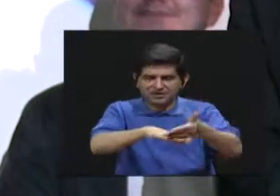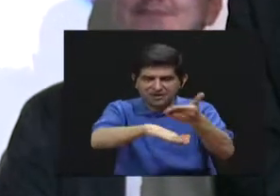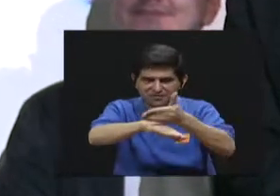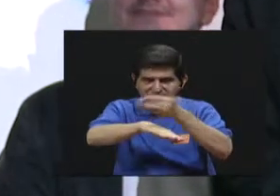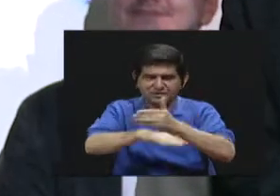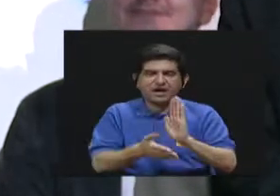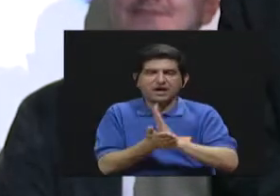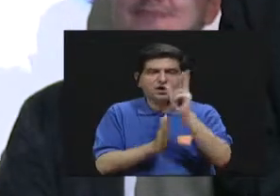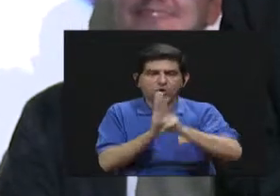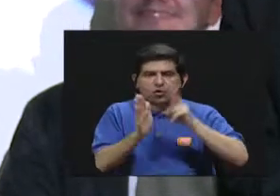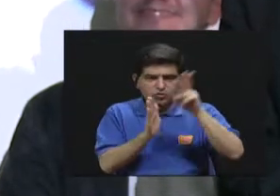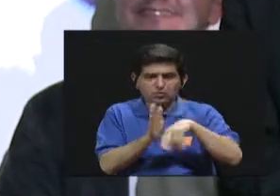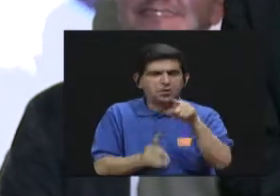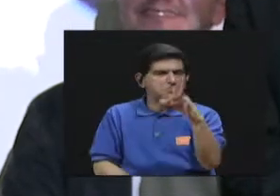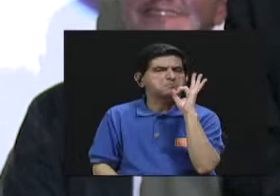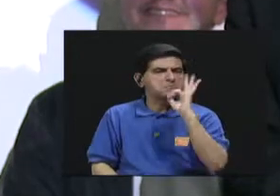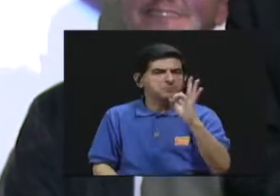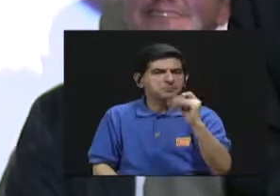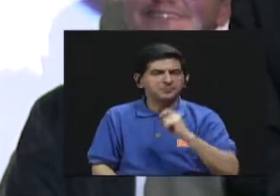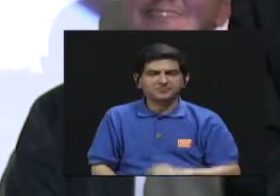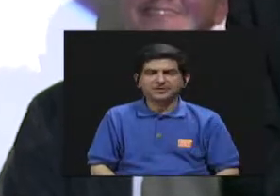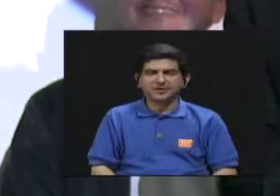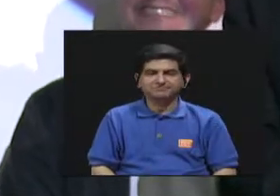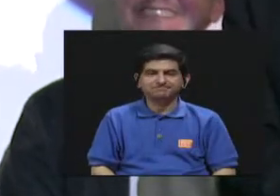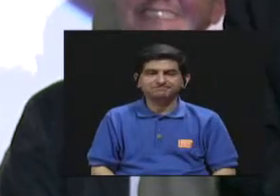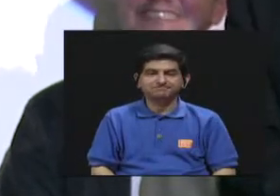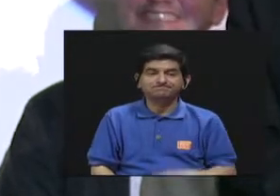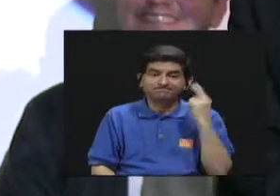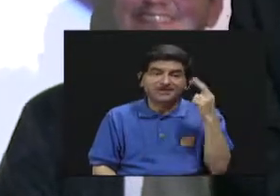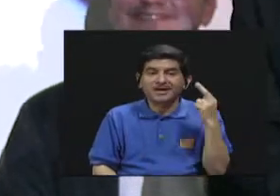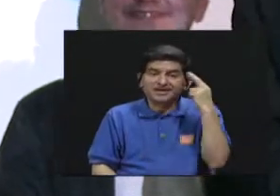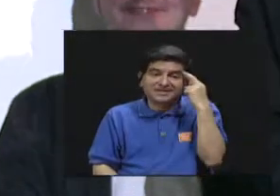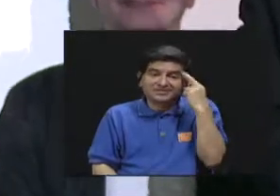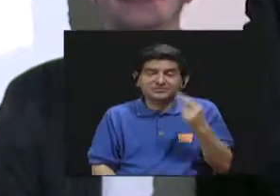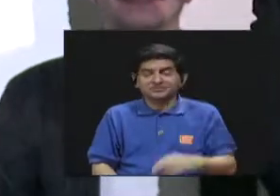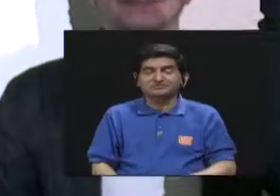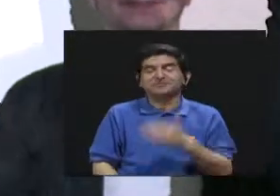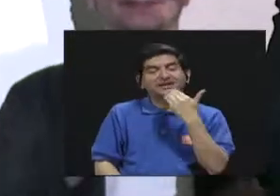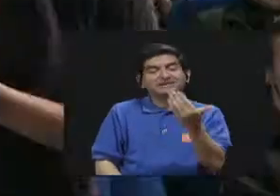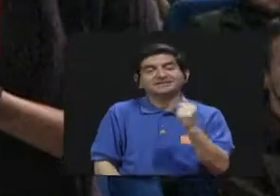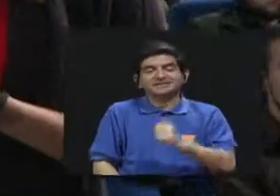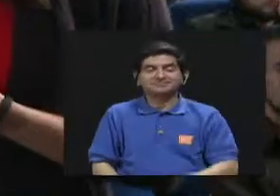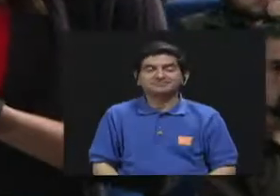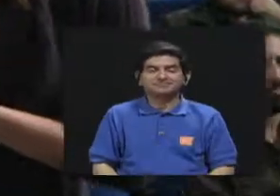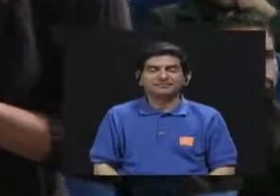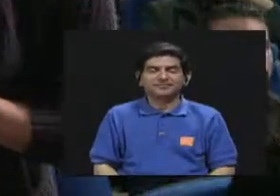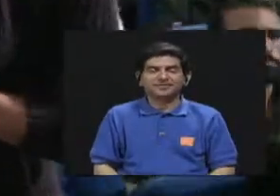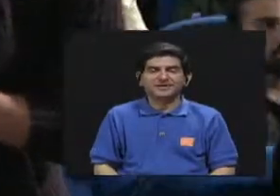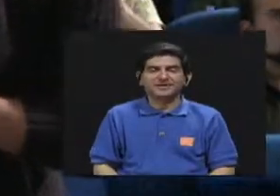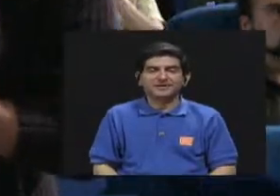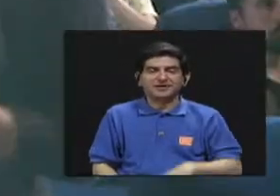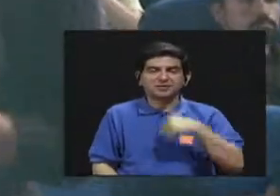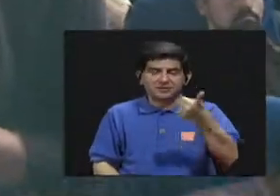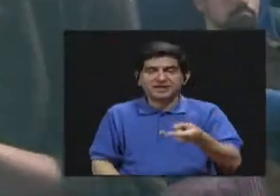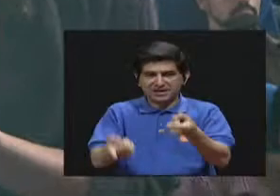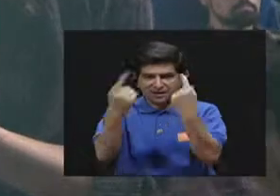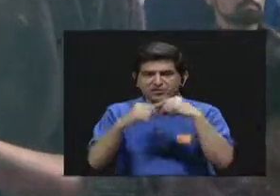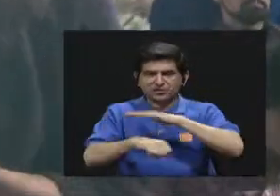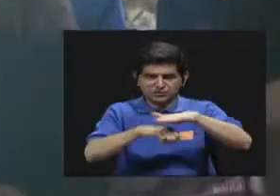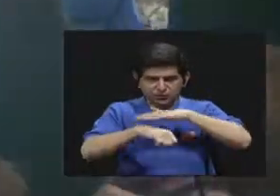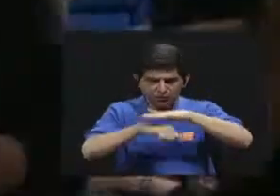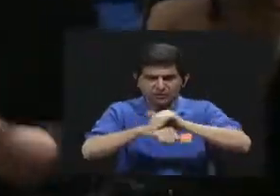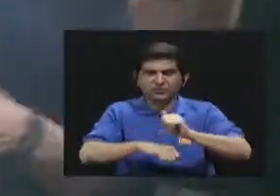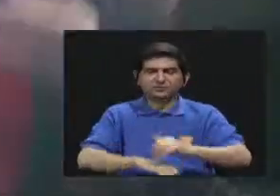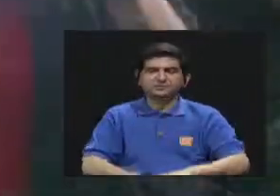está bastante bueno. Entonces básicamente eso sería. Gracias. Muy bien, ganadoras al escenario, por favor.